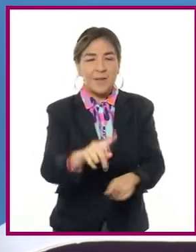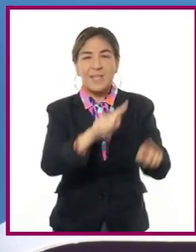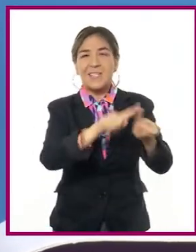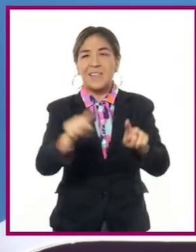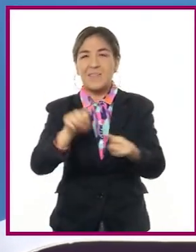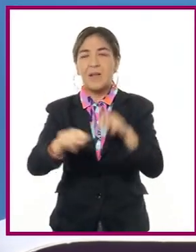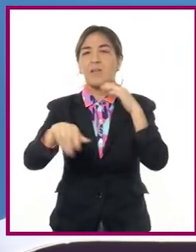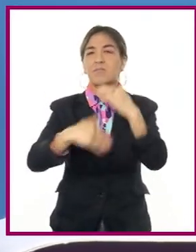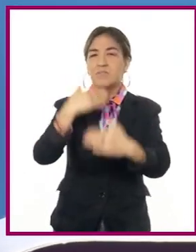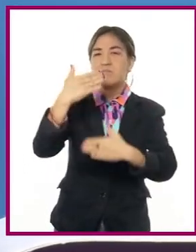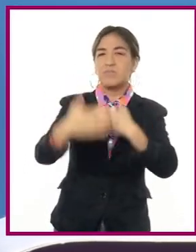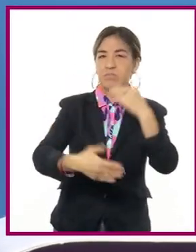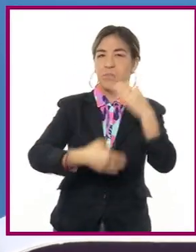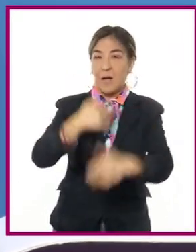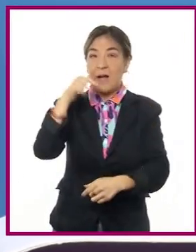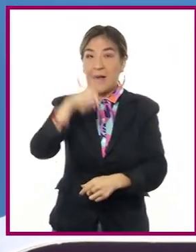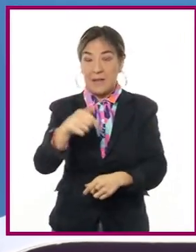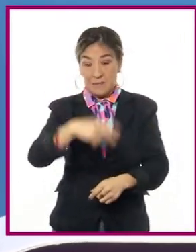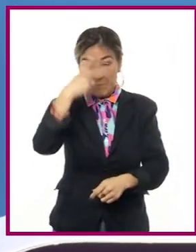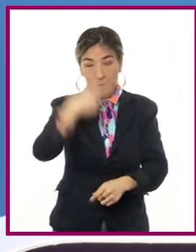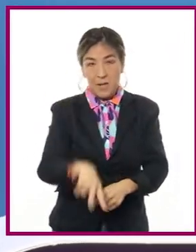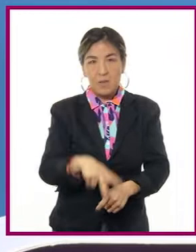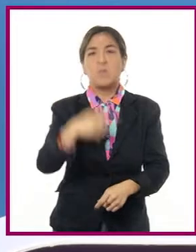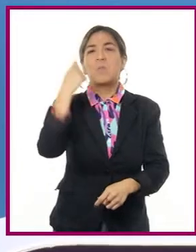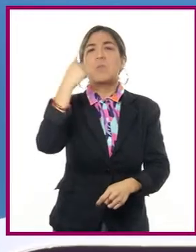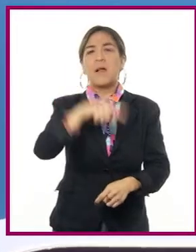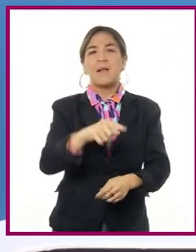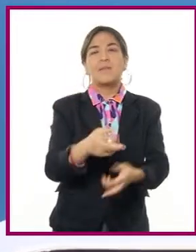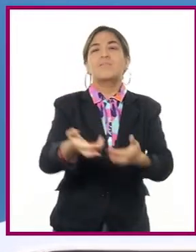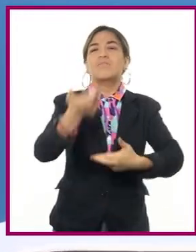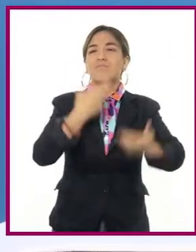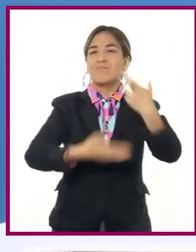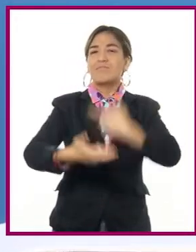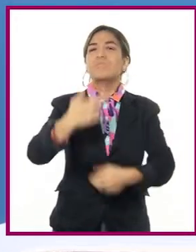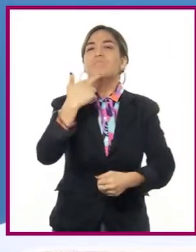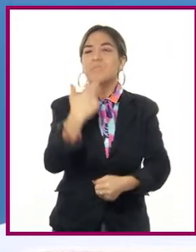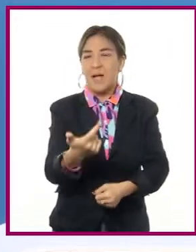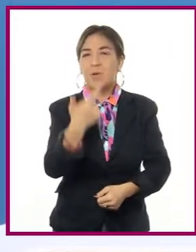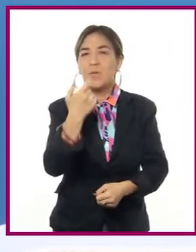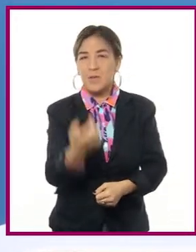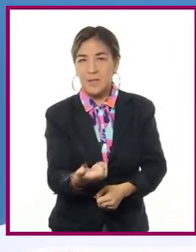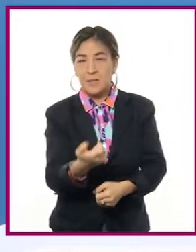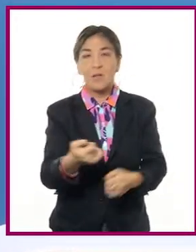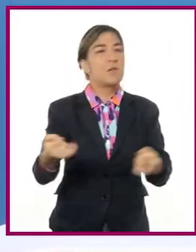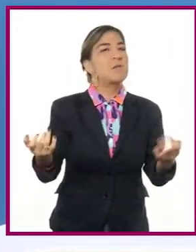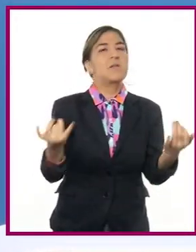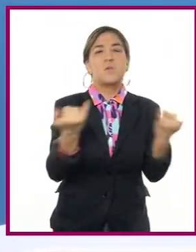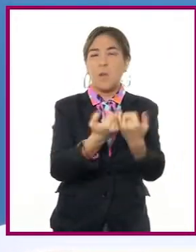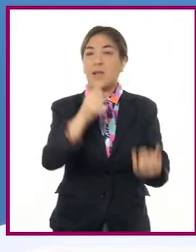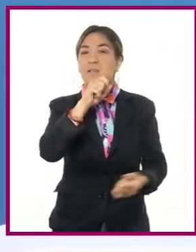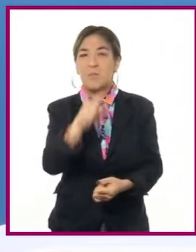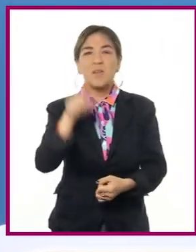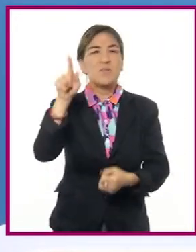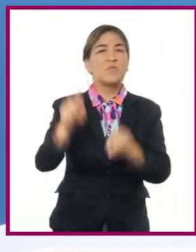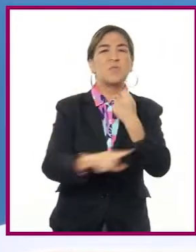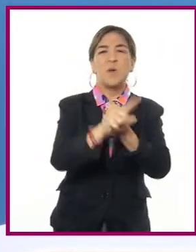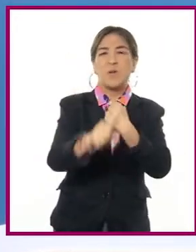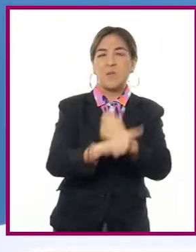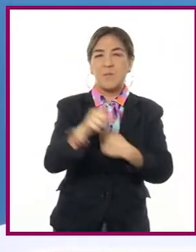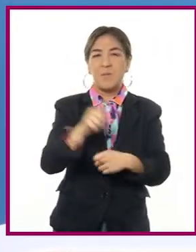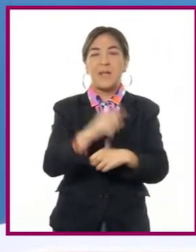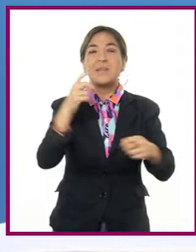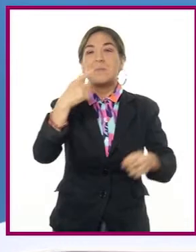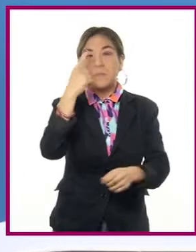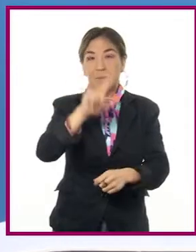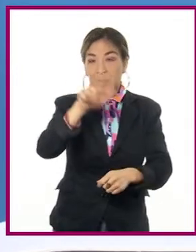los que atravesó nuestro país para consolidar su economía, así como la influencia que tuvo la Segunda Guerra Mundial para el desarrollo